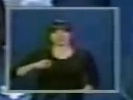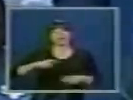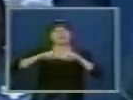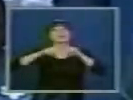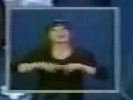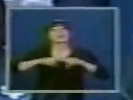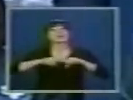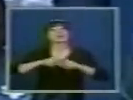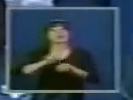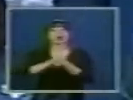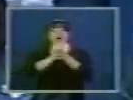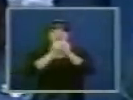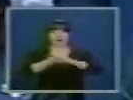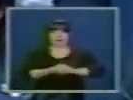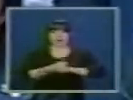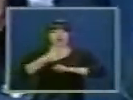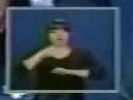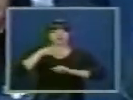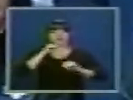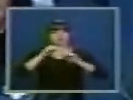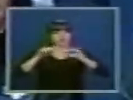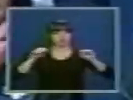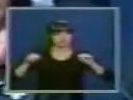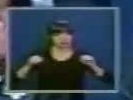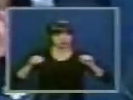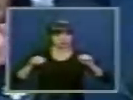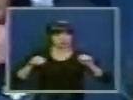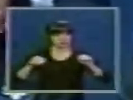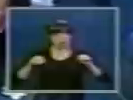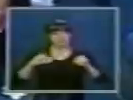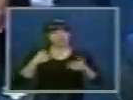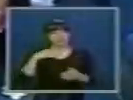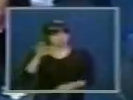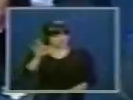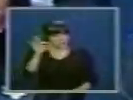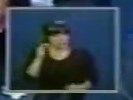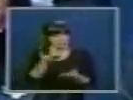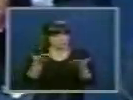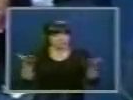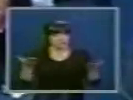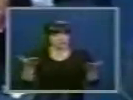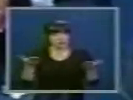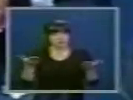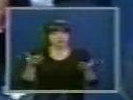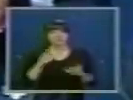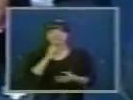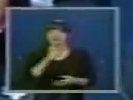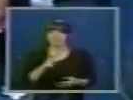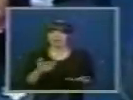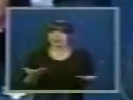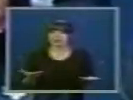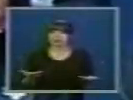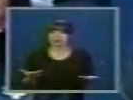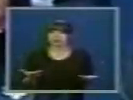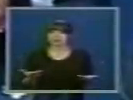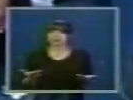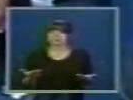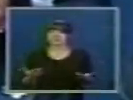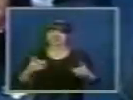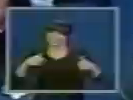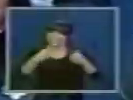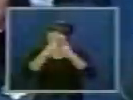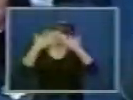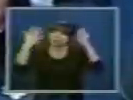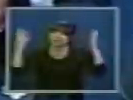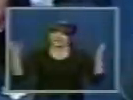depende del cambio al que les convoco, al que les invito. Seamos realistas, el reto es